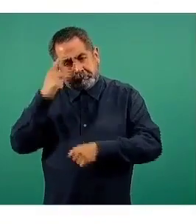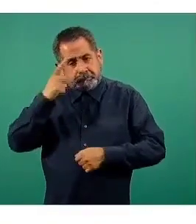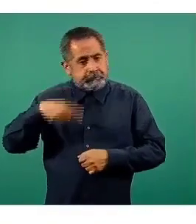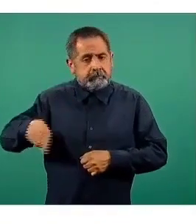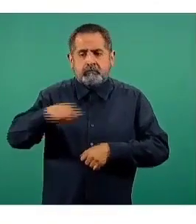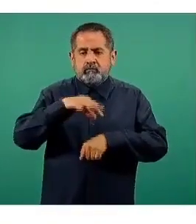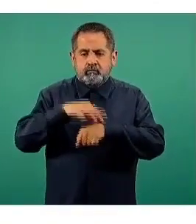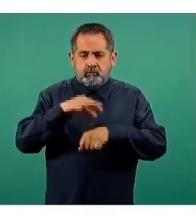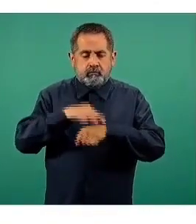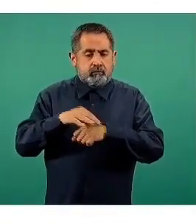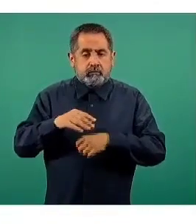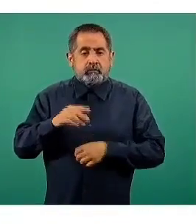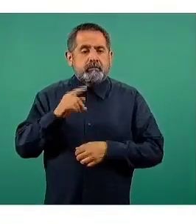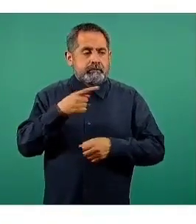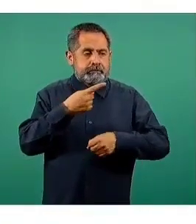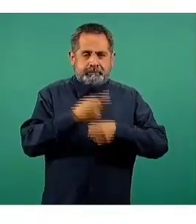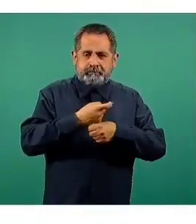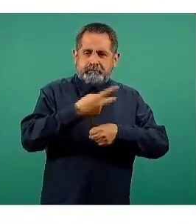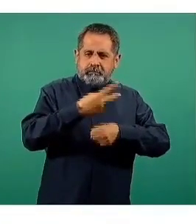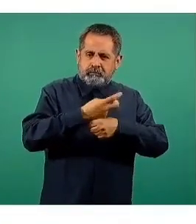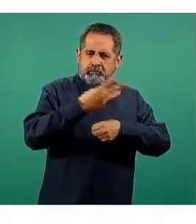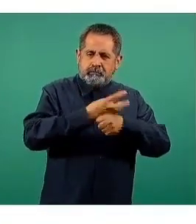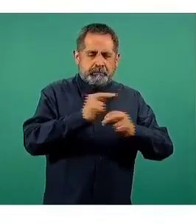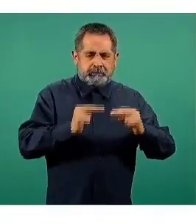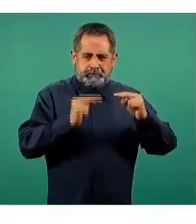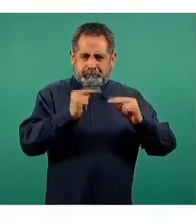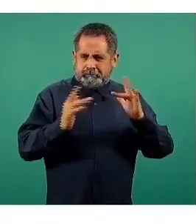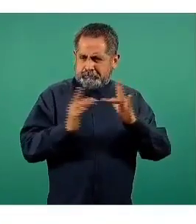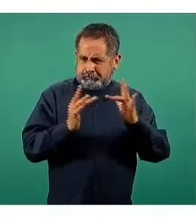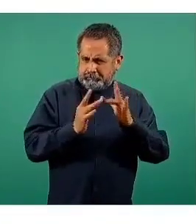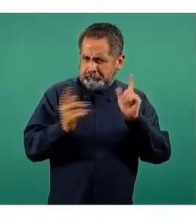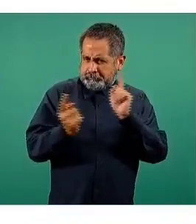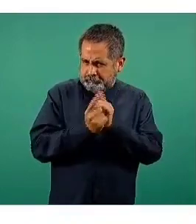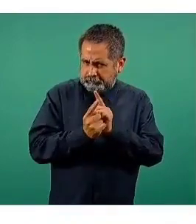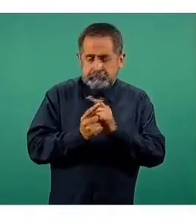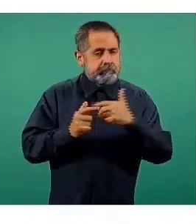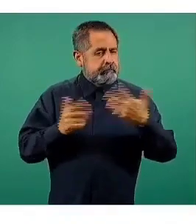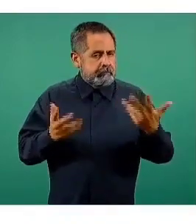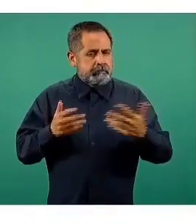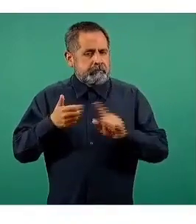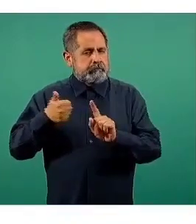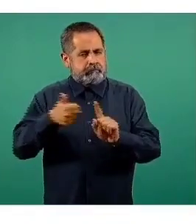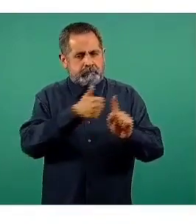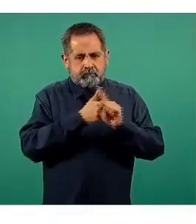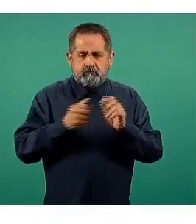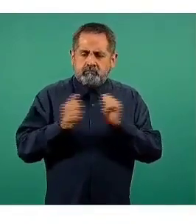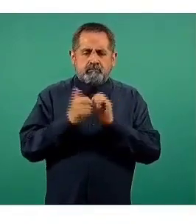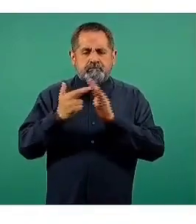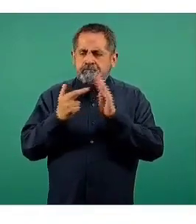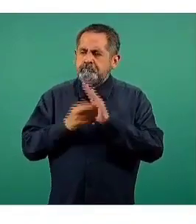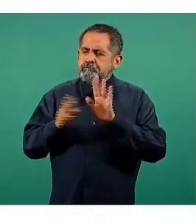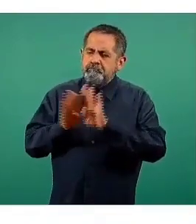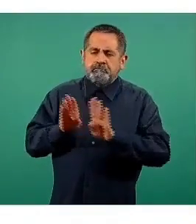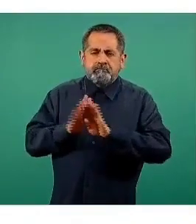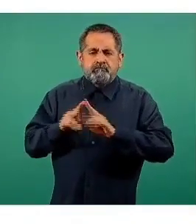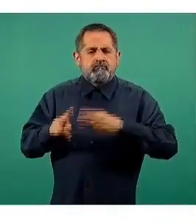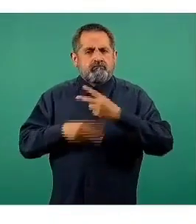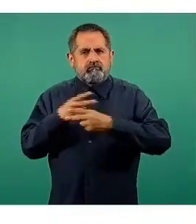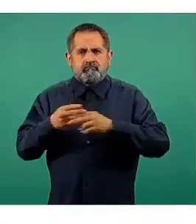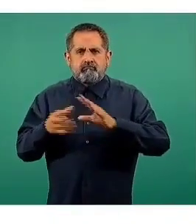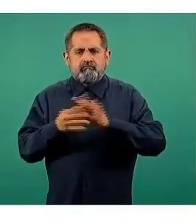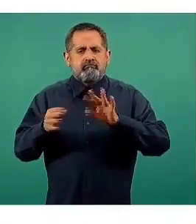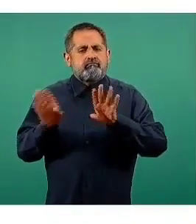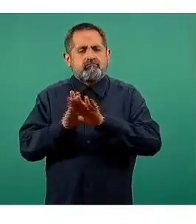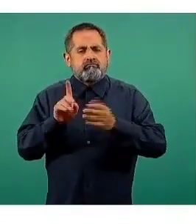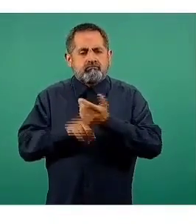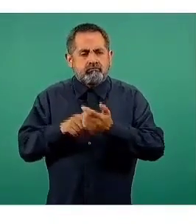médicos incluso de primero, segundo y tercer nivel, cada uno en sus medidas preventivas de cómo